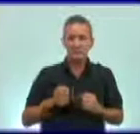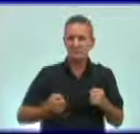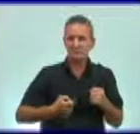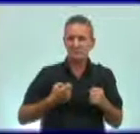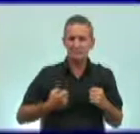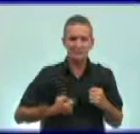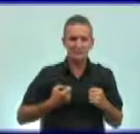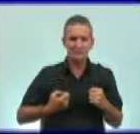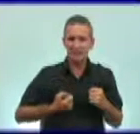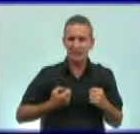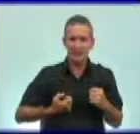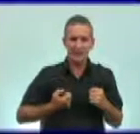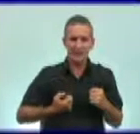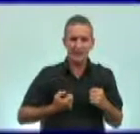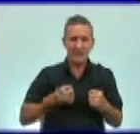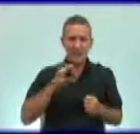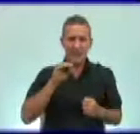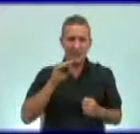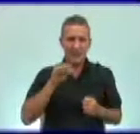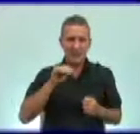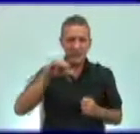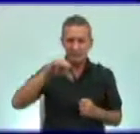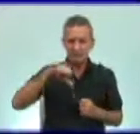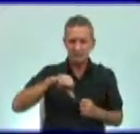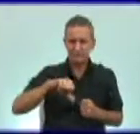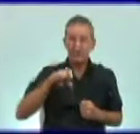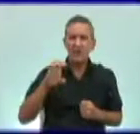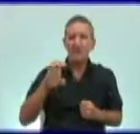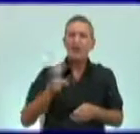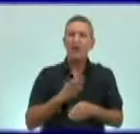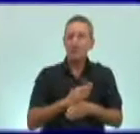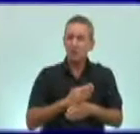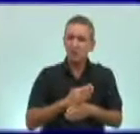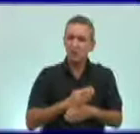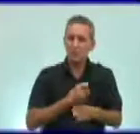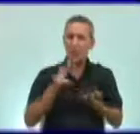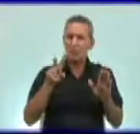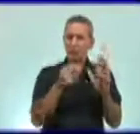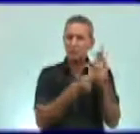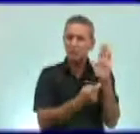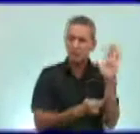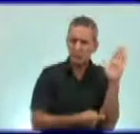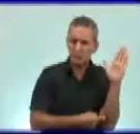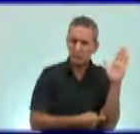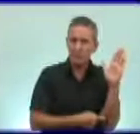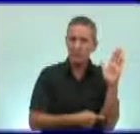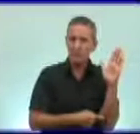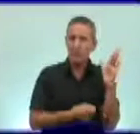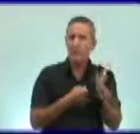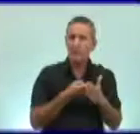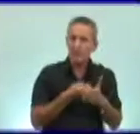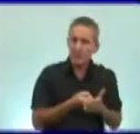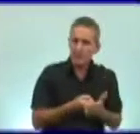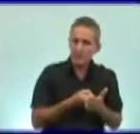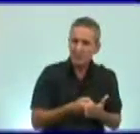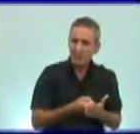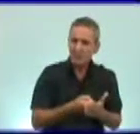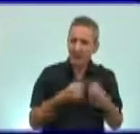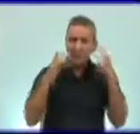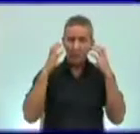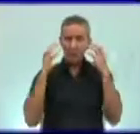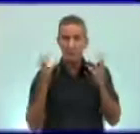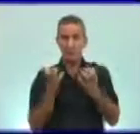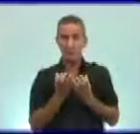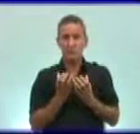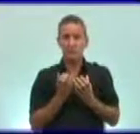opinión. Esas son los conceptos, las valoraciones en las que hizo énfasis Carlos Marx y que sencillamente